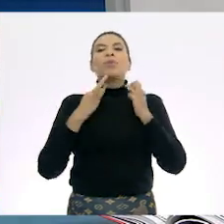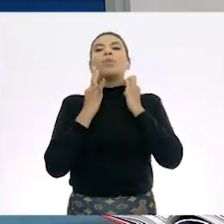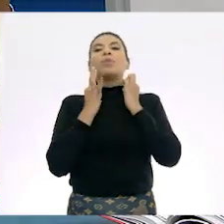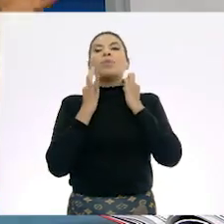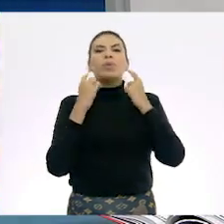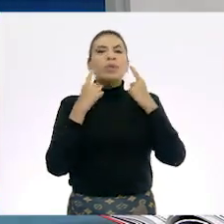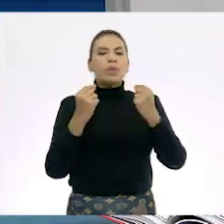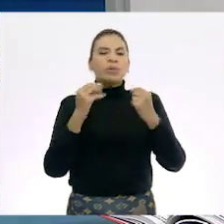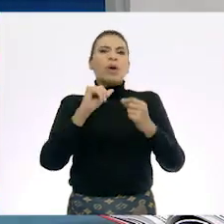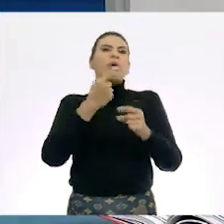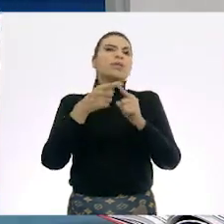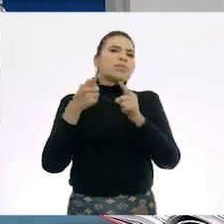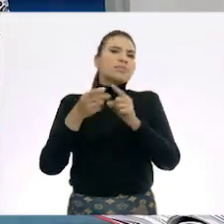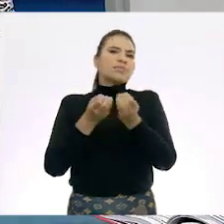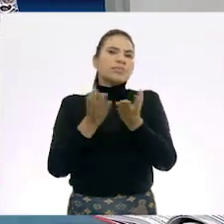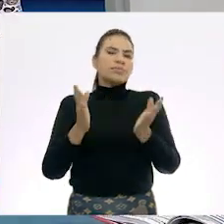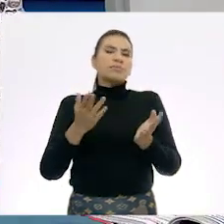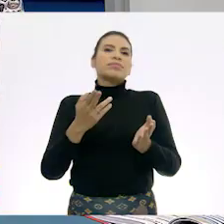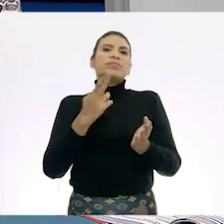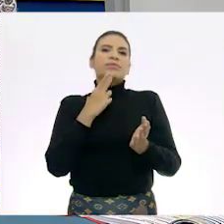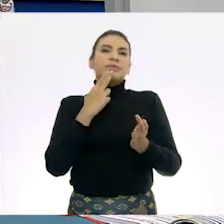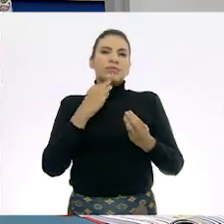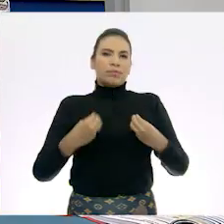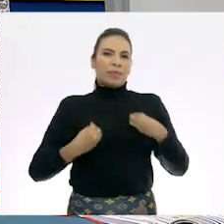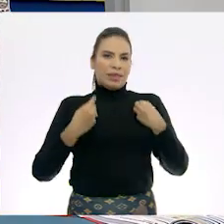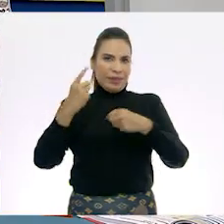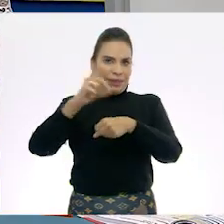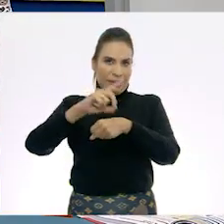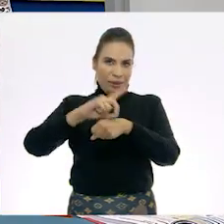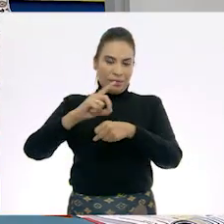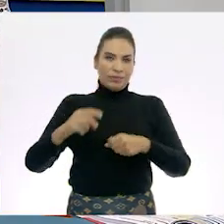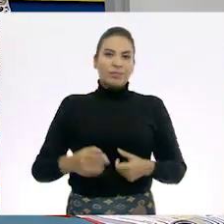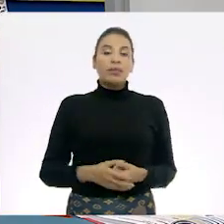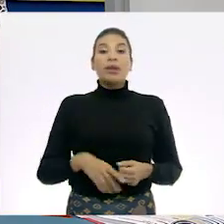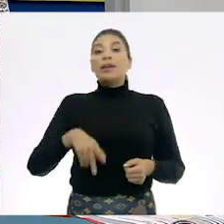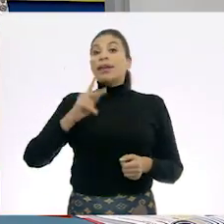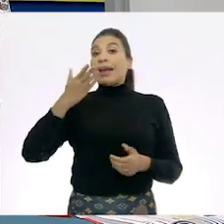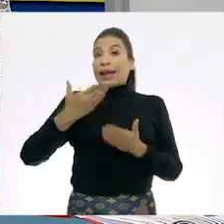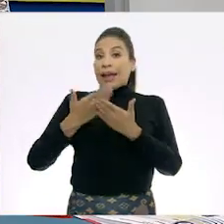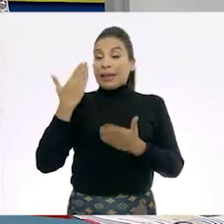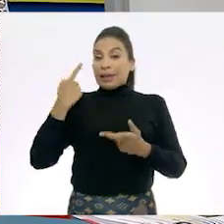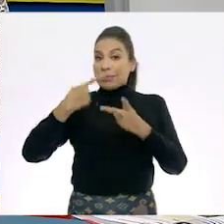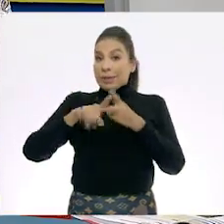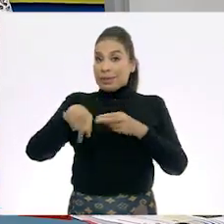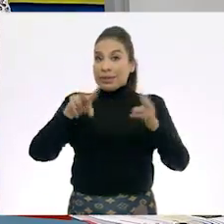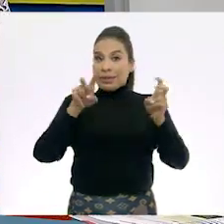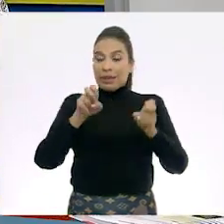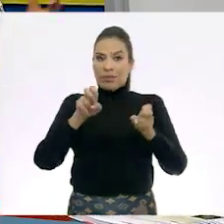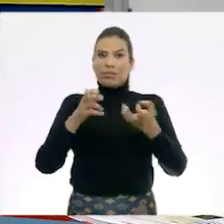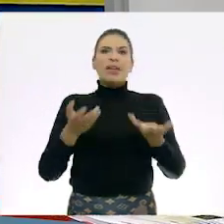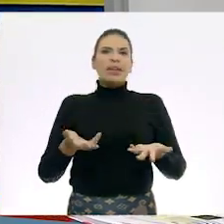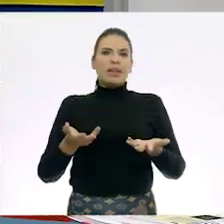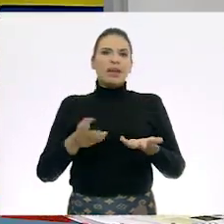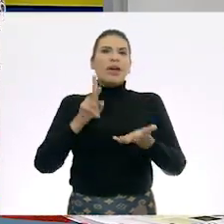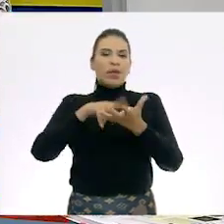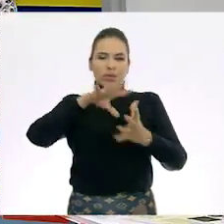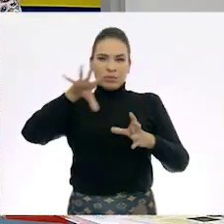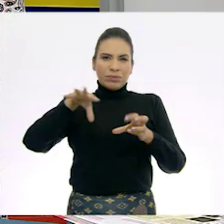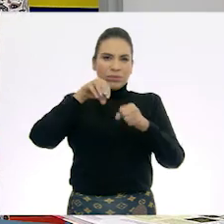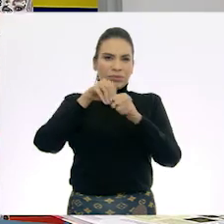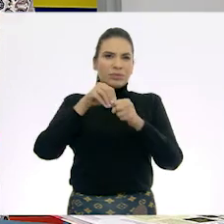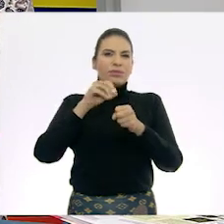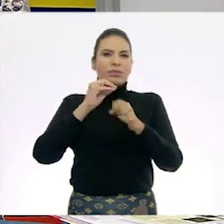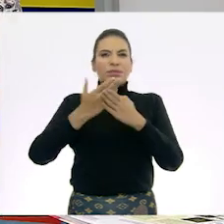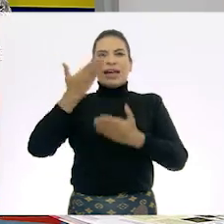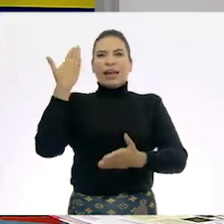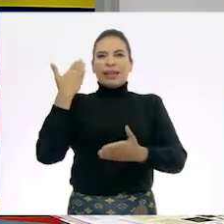Y otros tantos que ocupamos en la vida cotidiana. Pero antes de empezar con este tema, pues vamos a recapitular lo que vimos